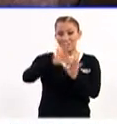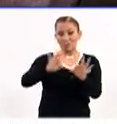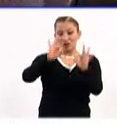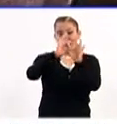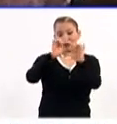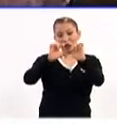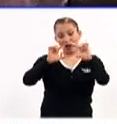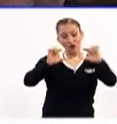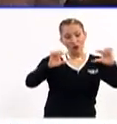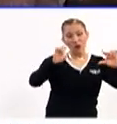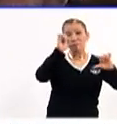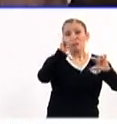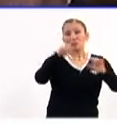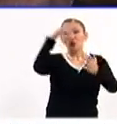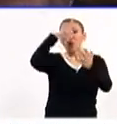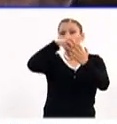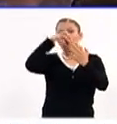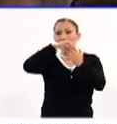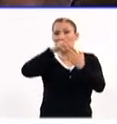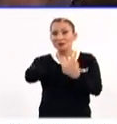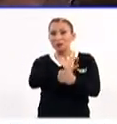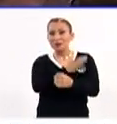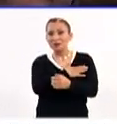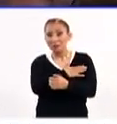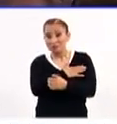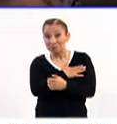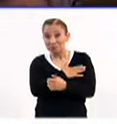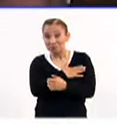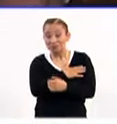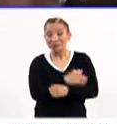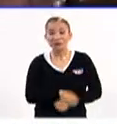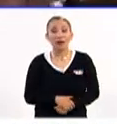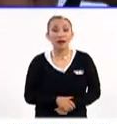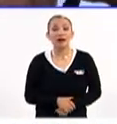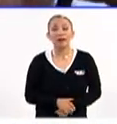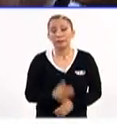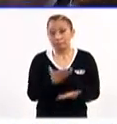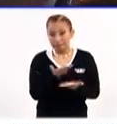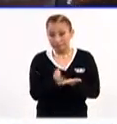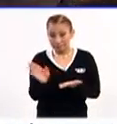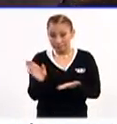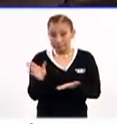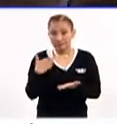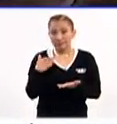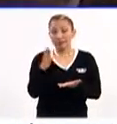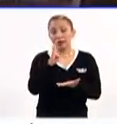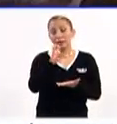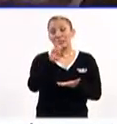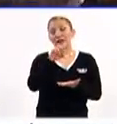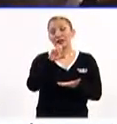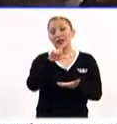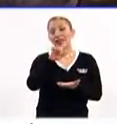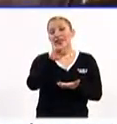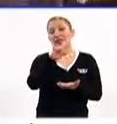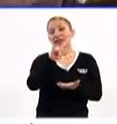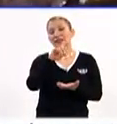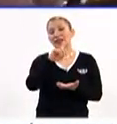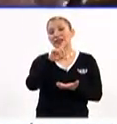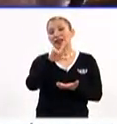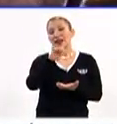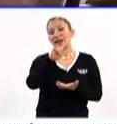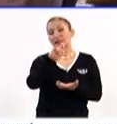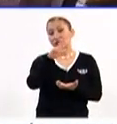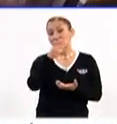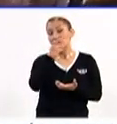importante que la del mismísimo conquistador español, Hernán Cortés. Y por otro lado, Bernal Díaz del Castillo nos